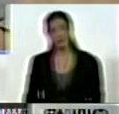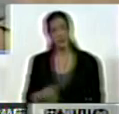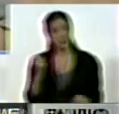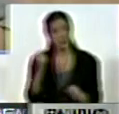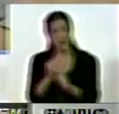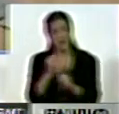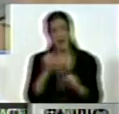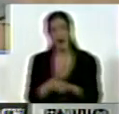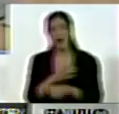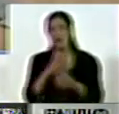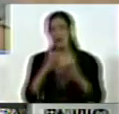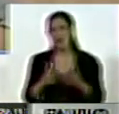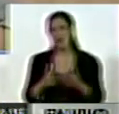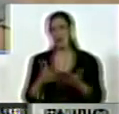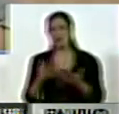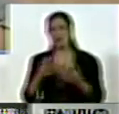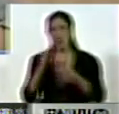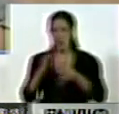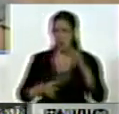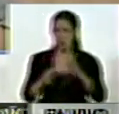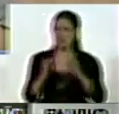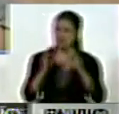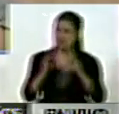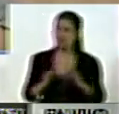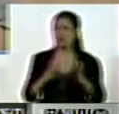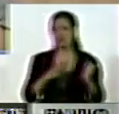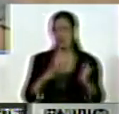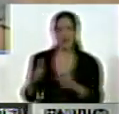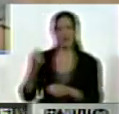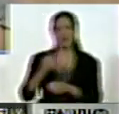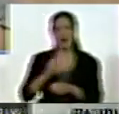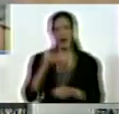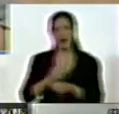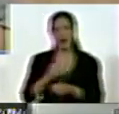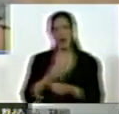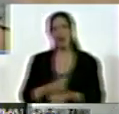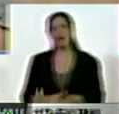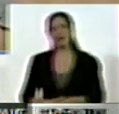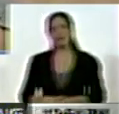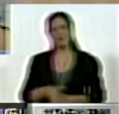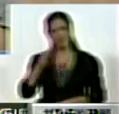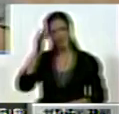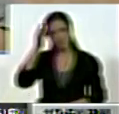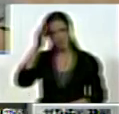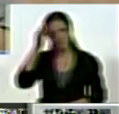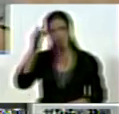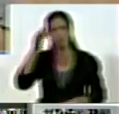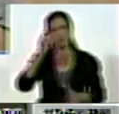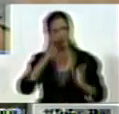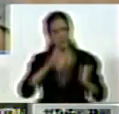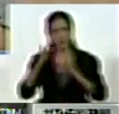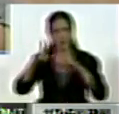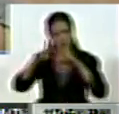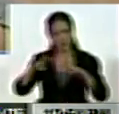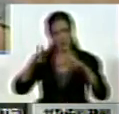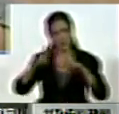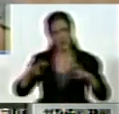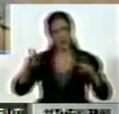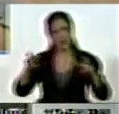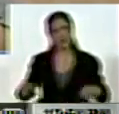trabajador acucioso en su trabajo, de lo que es ser un trabajador rigoroso en su investigación.